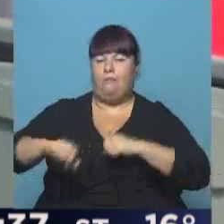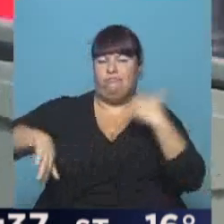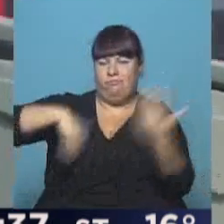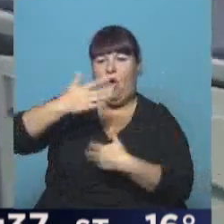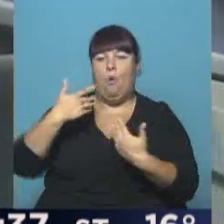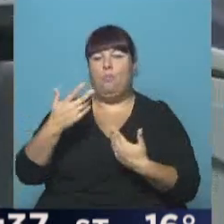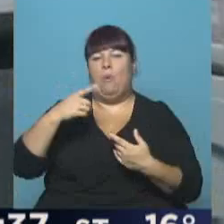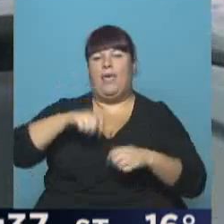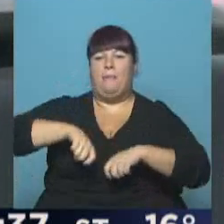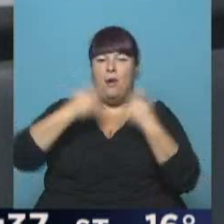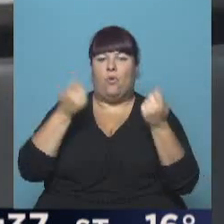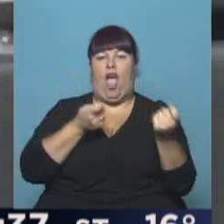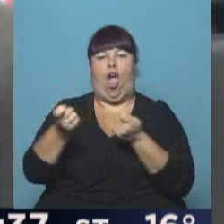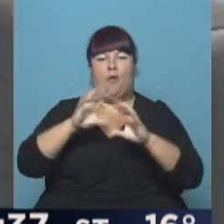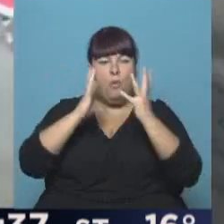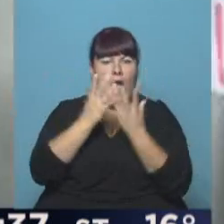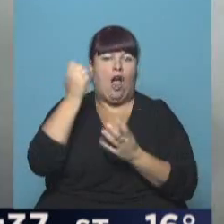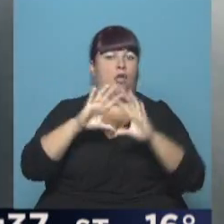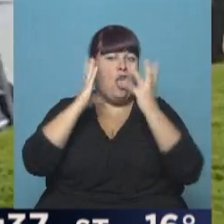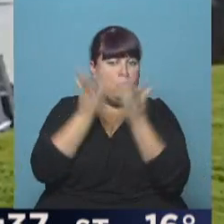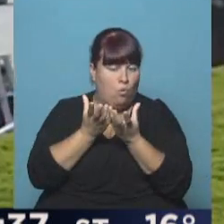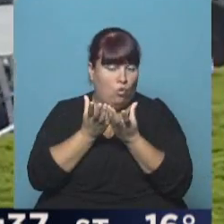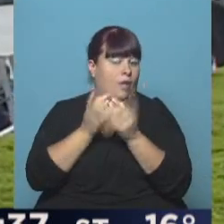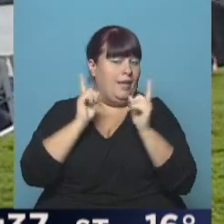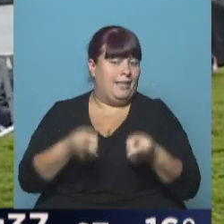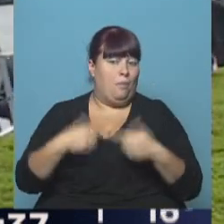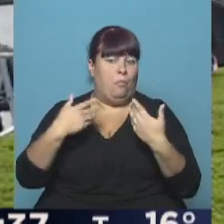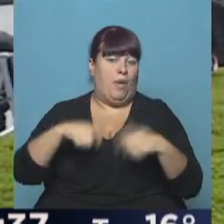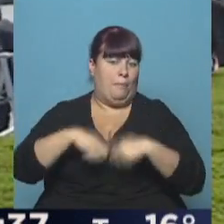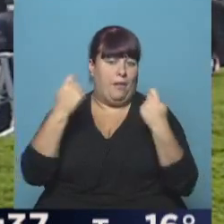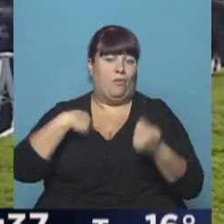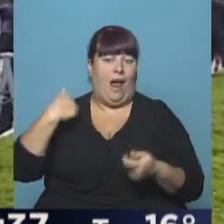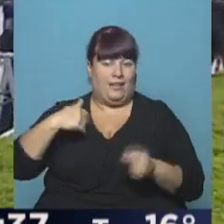afectar el comercio mundial y la economía mundial y por lo tanto nos puede afectar a nosotros.